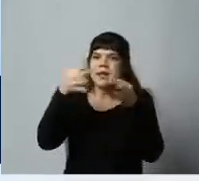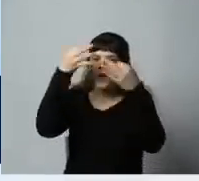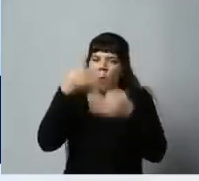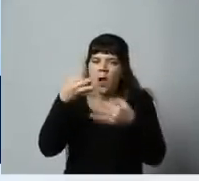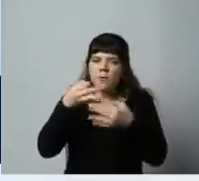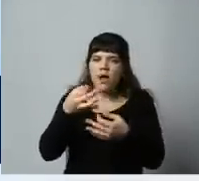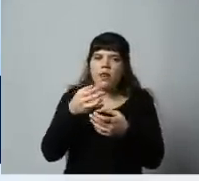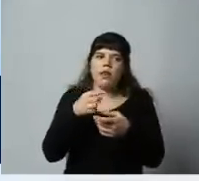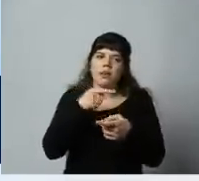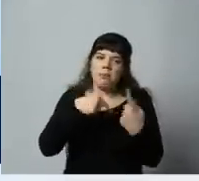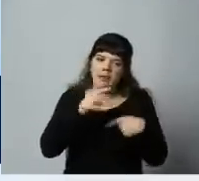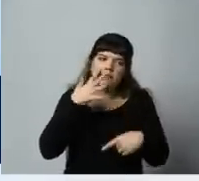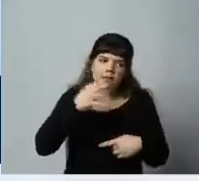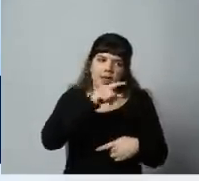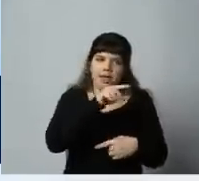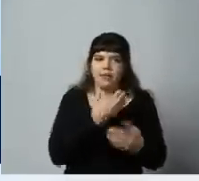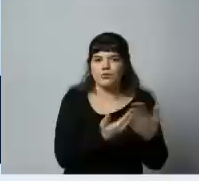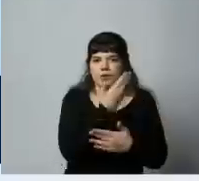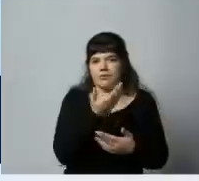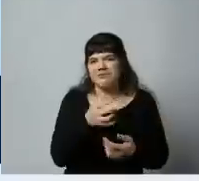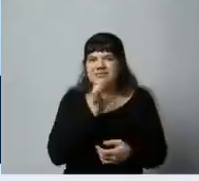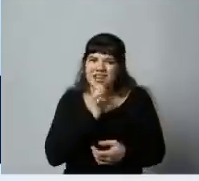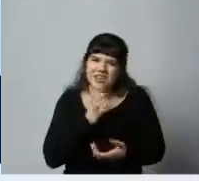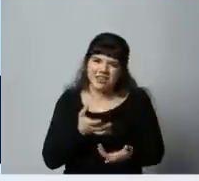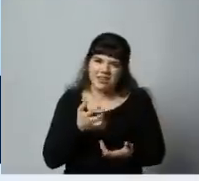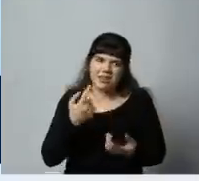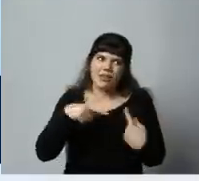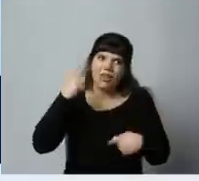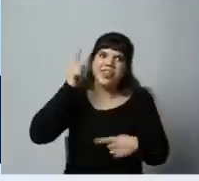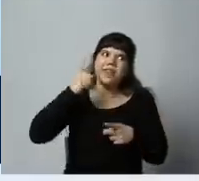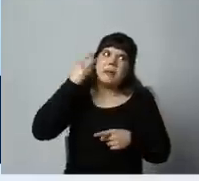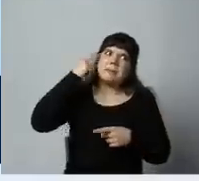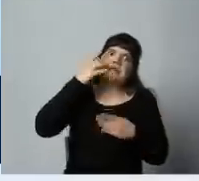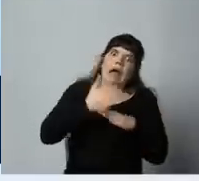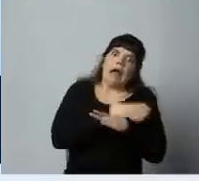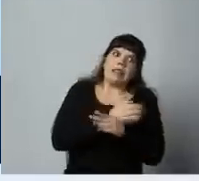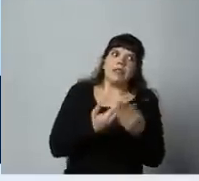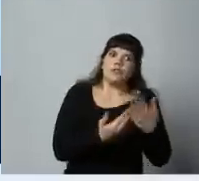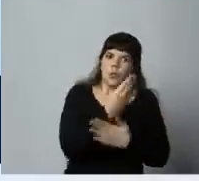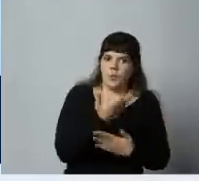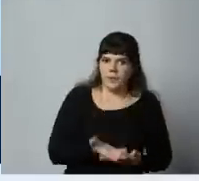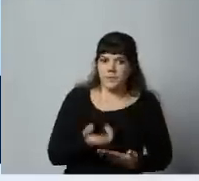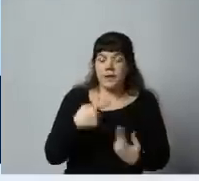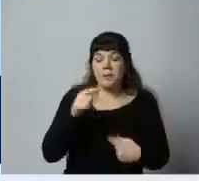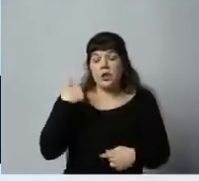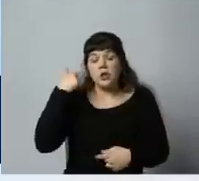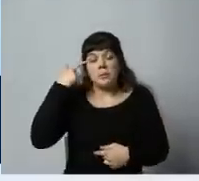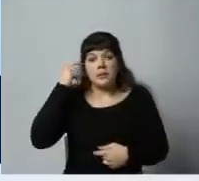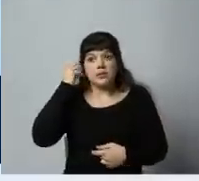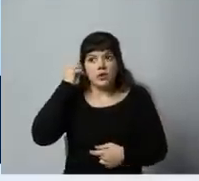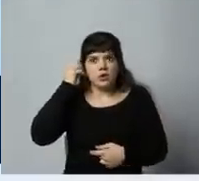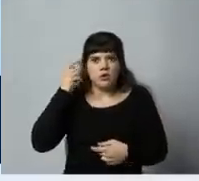hay chistes que hay que pensar antes de hacerlos pero sobre todo me parece que es sorprendente